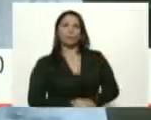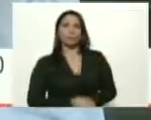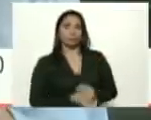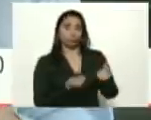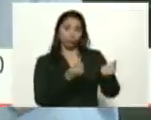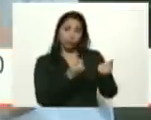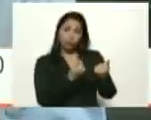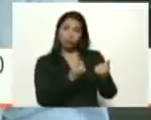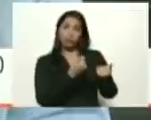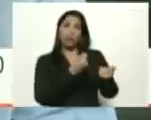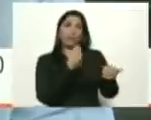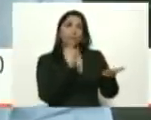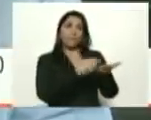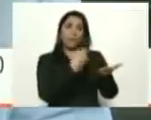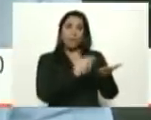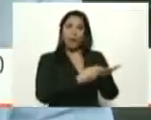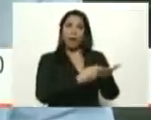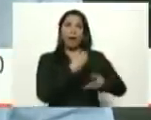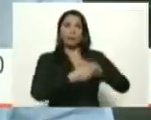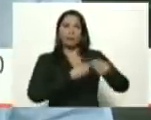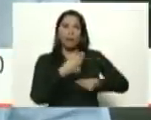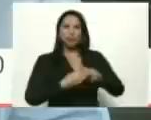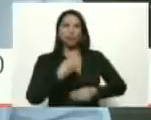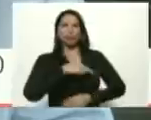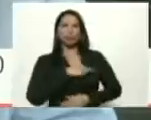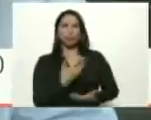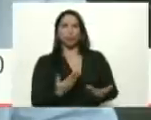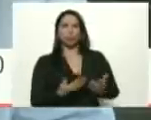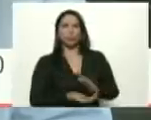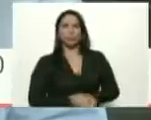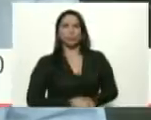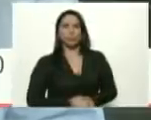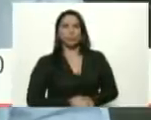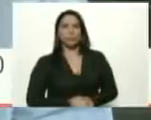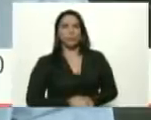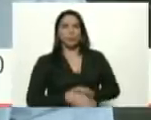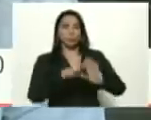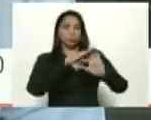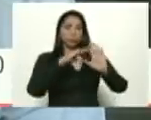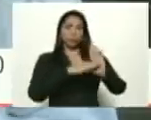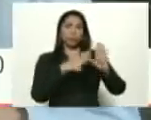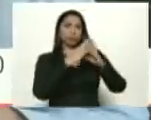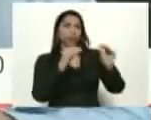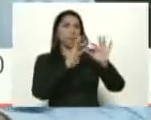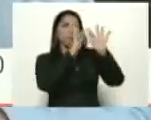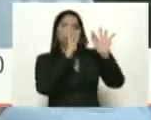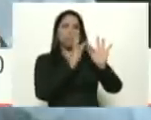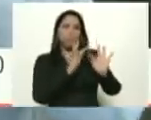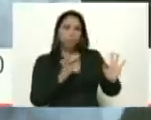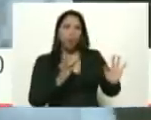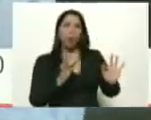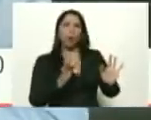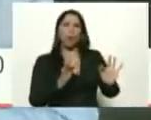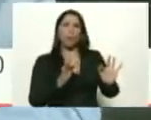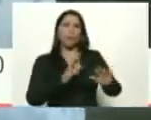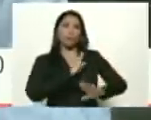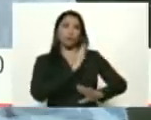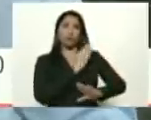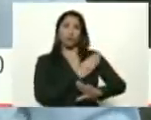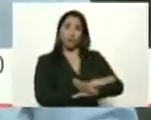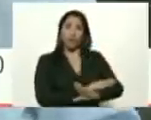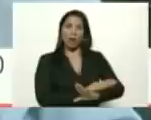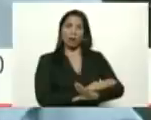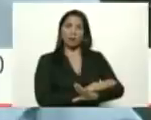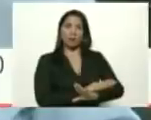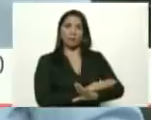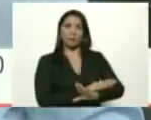estado empleando. Un esquema de financiación que contempla todos los mecanismos ortodoxos y no ortodoxos